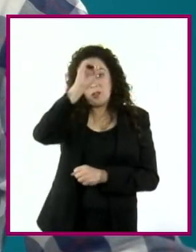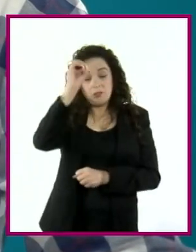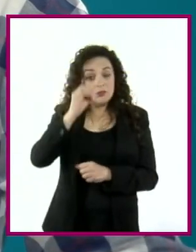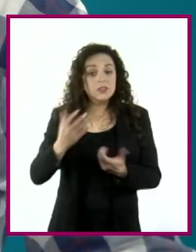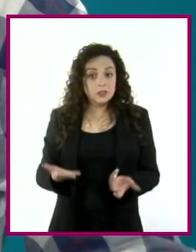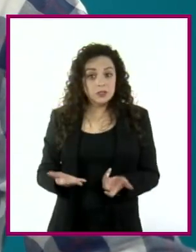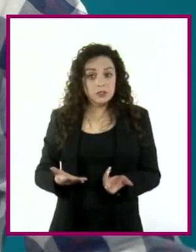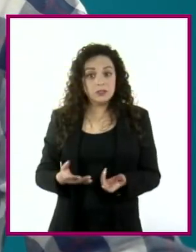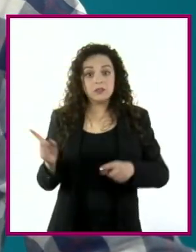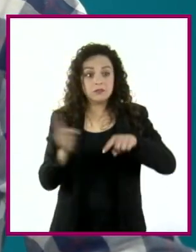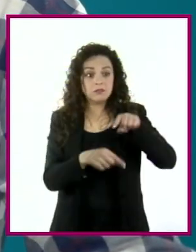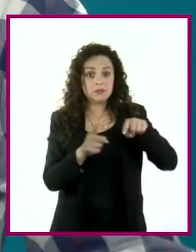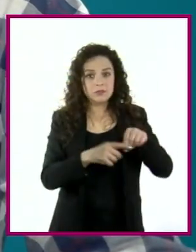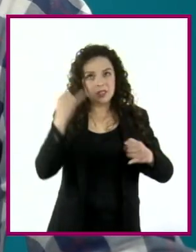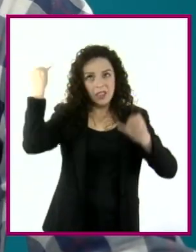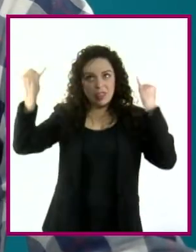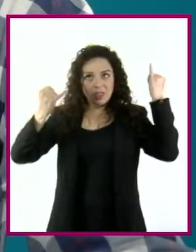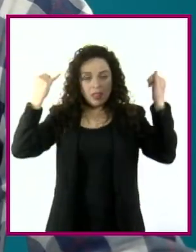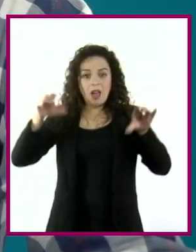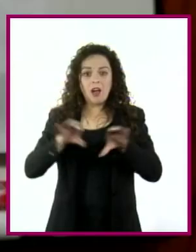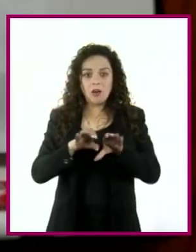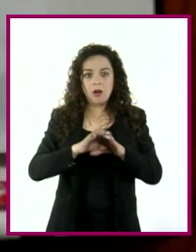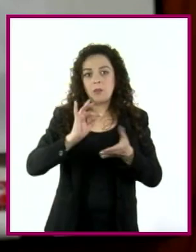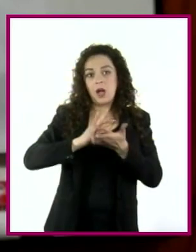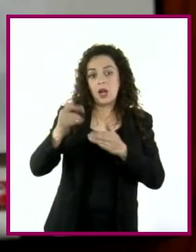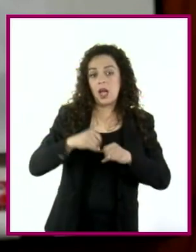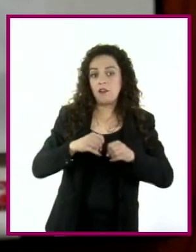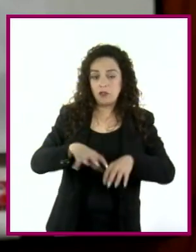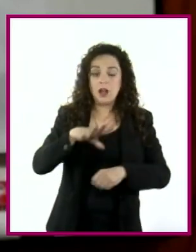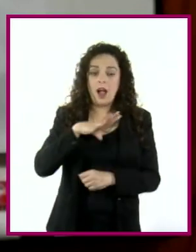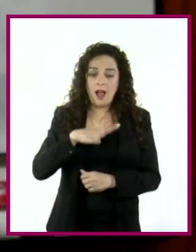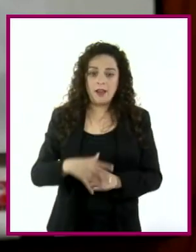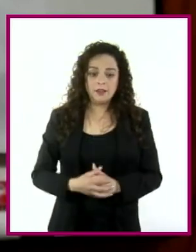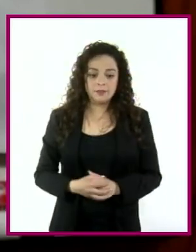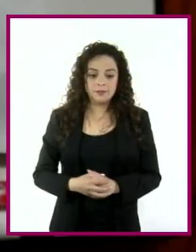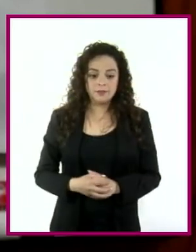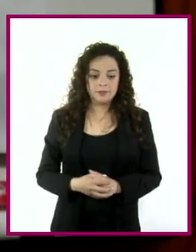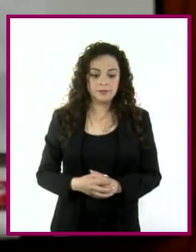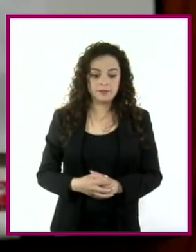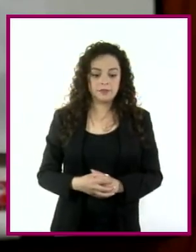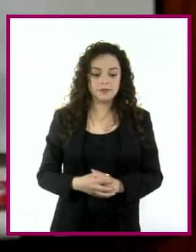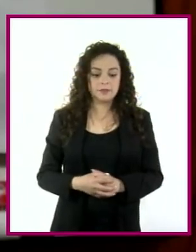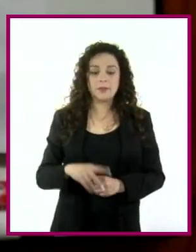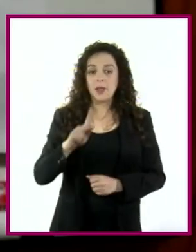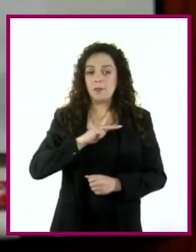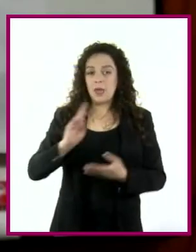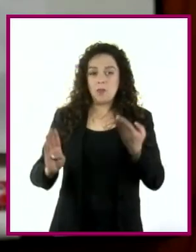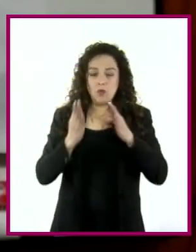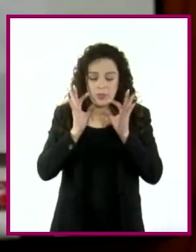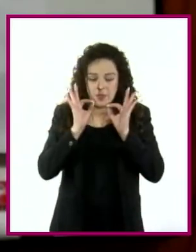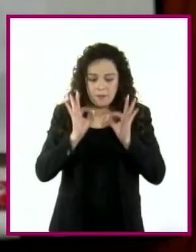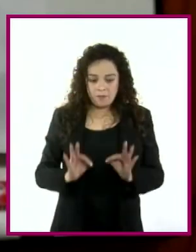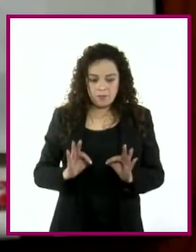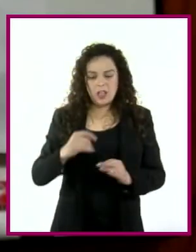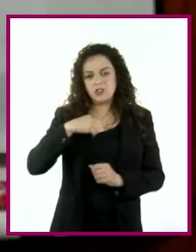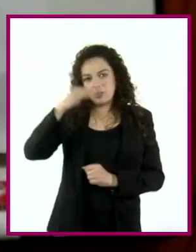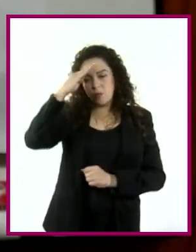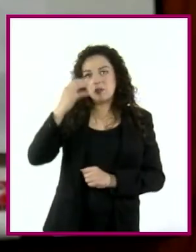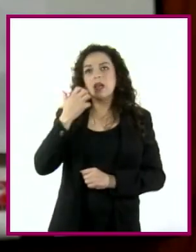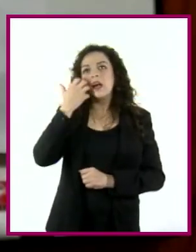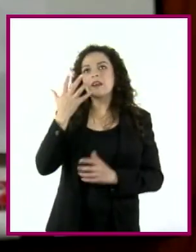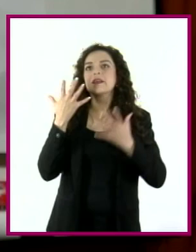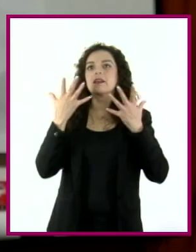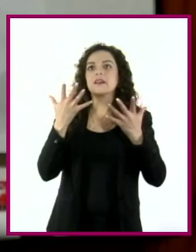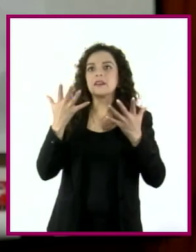arma para derribar los prejuicios es la información. En mi mundo ideal, esperaría que la sociedad nos muestre